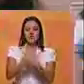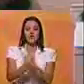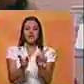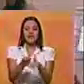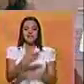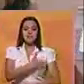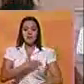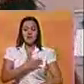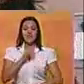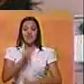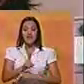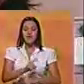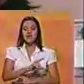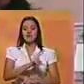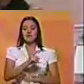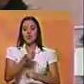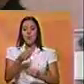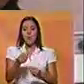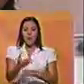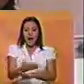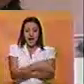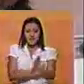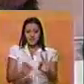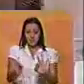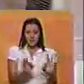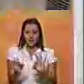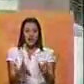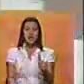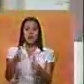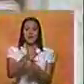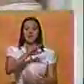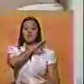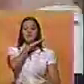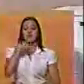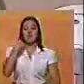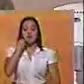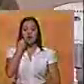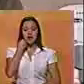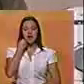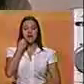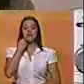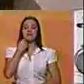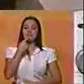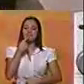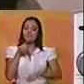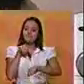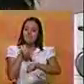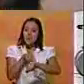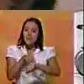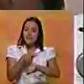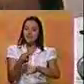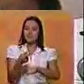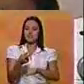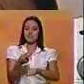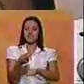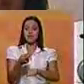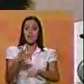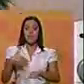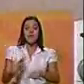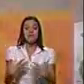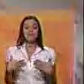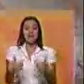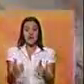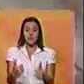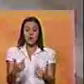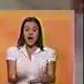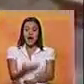es prevención secundaria, que es detectar la enfermedad en un momento en que es todavía curable, o sea, antes